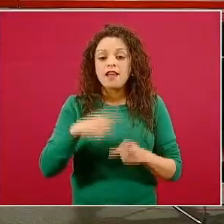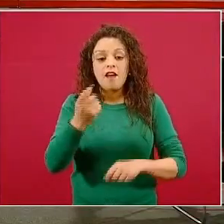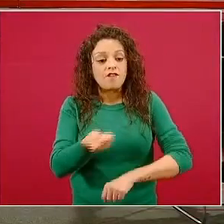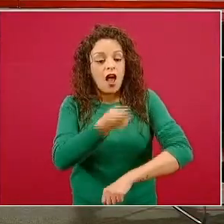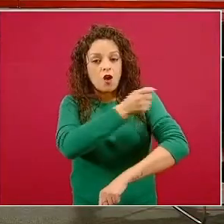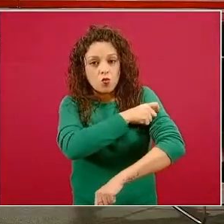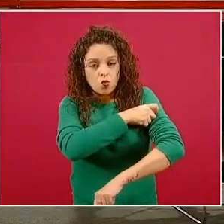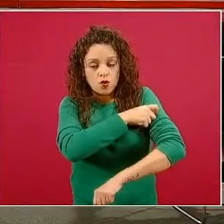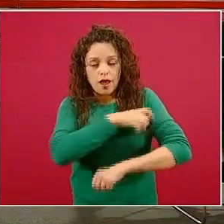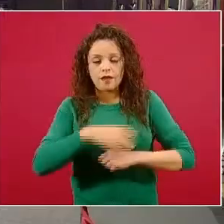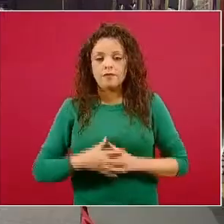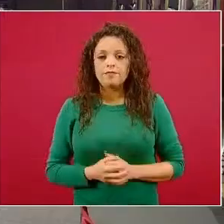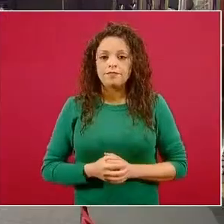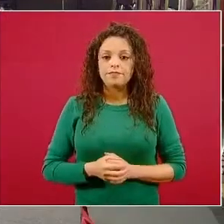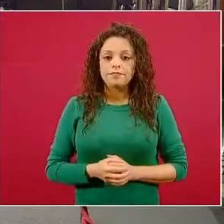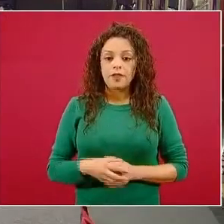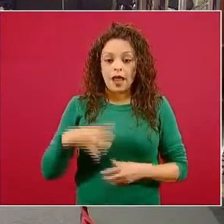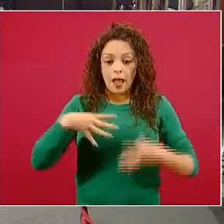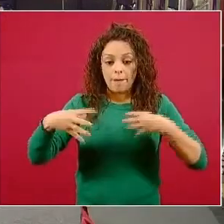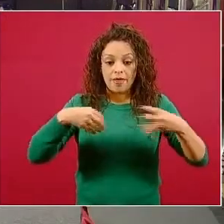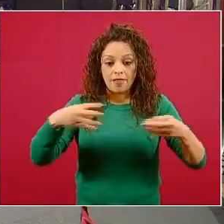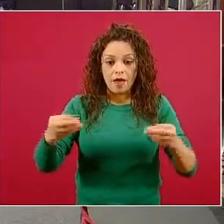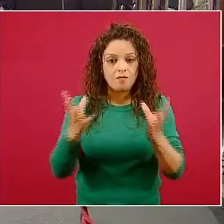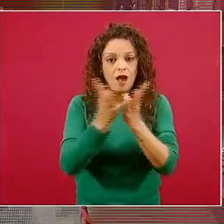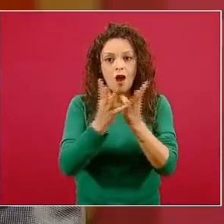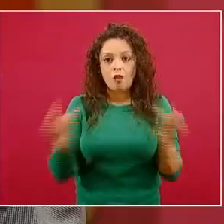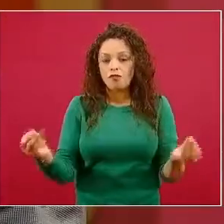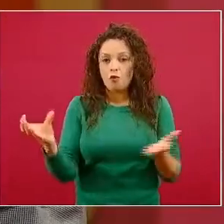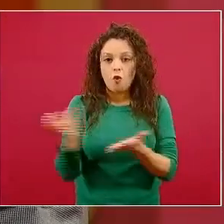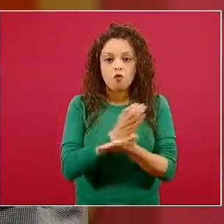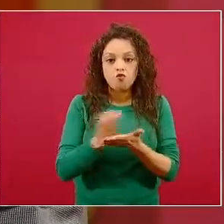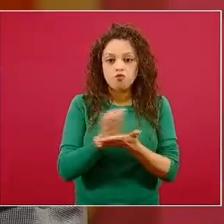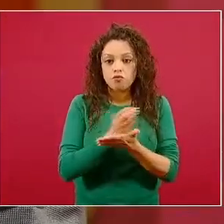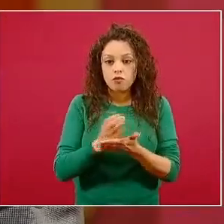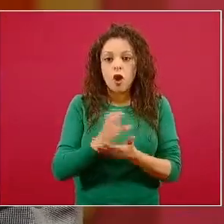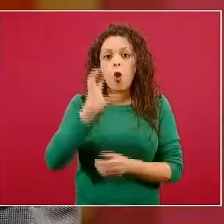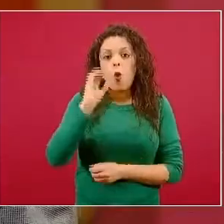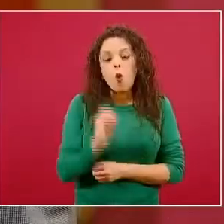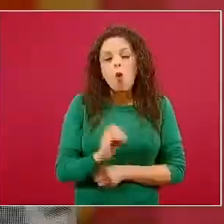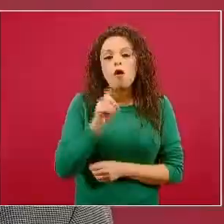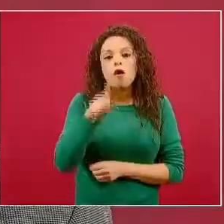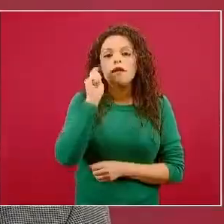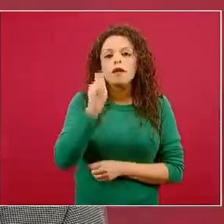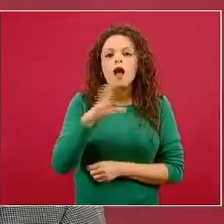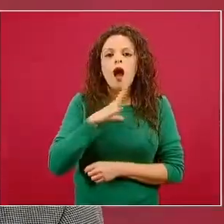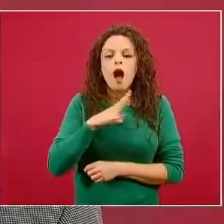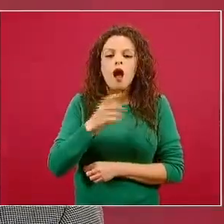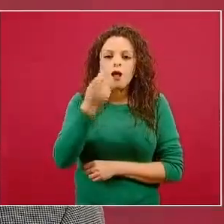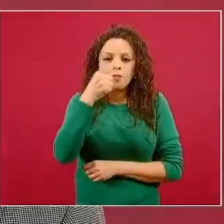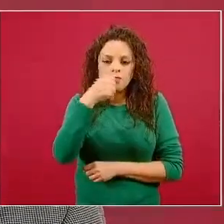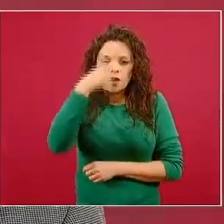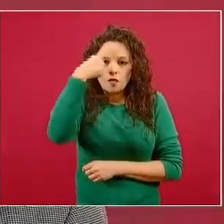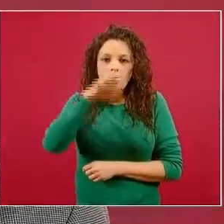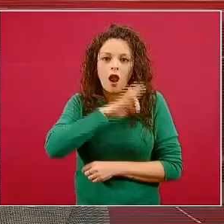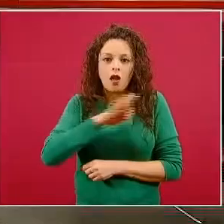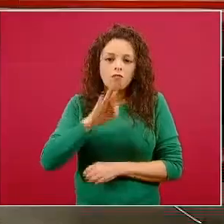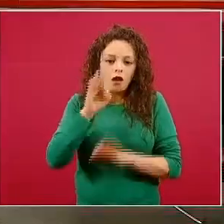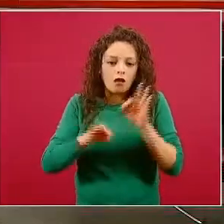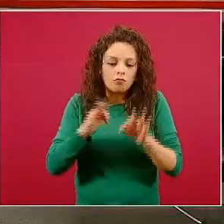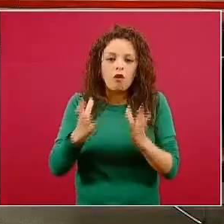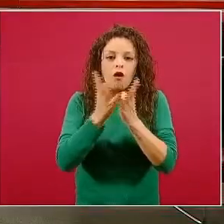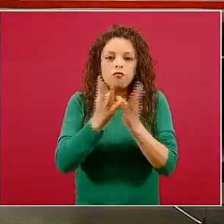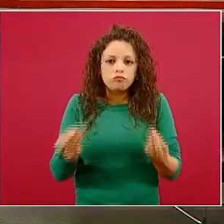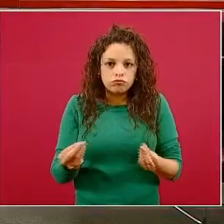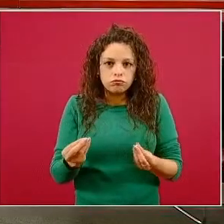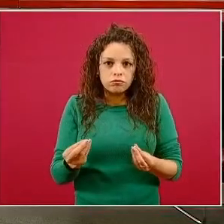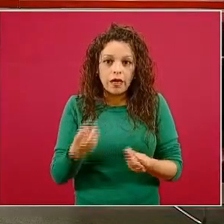desaparezca la epidemia, vía que haya un tratamiento efectivo que logre reducirlo a tal grado que sea un